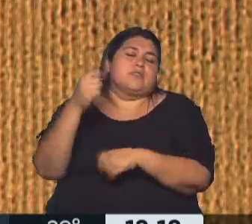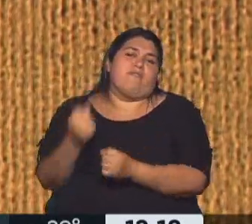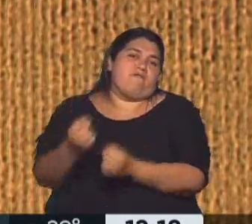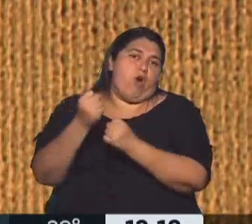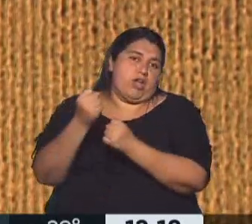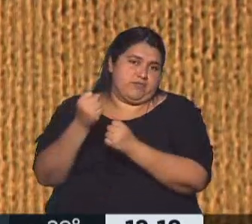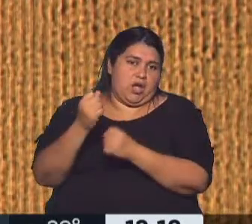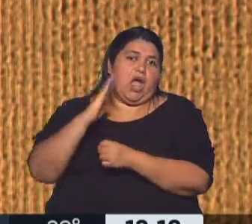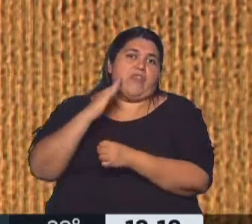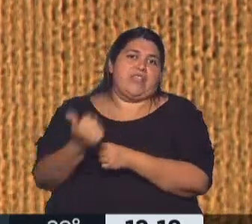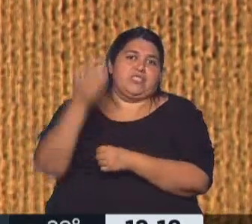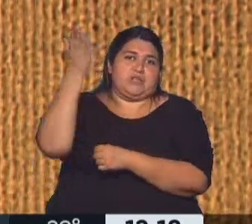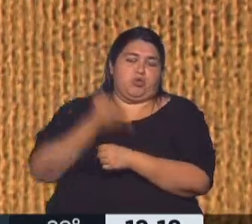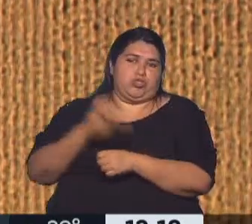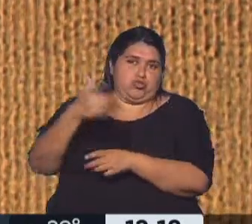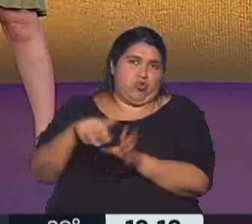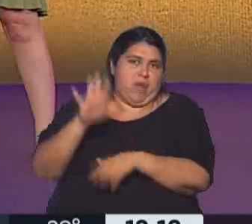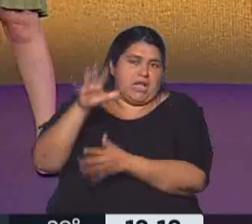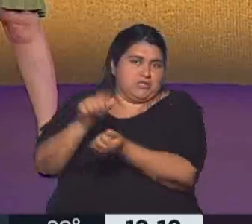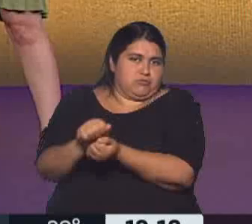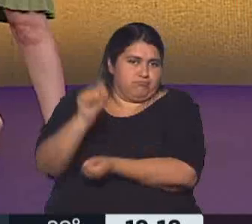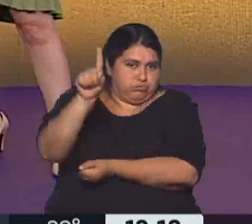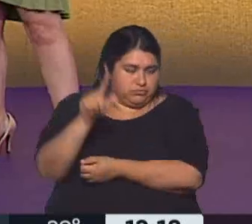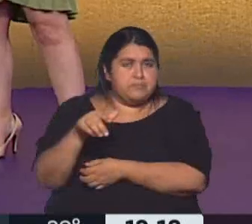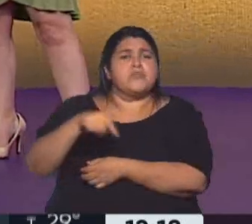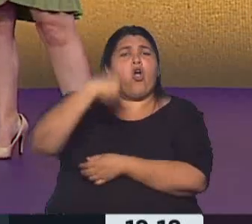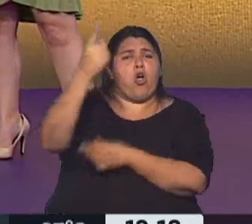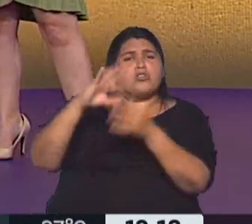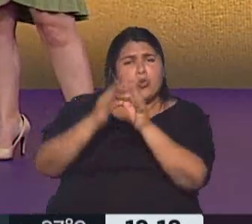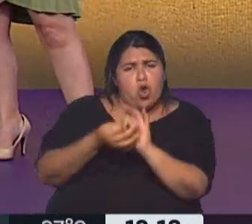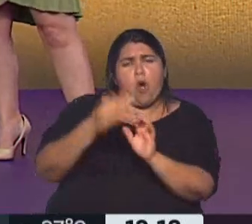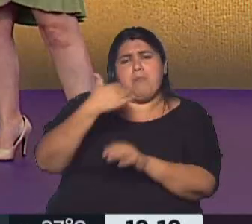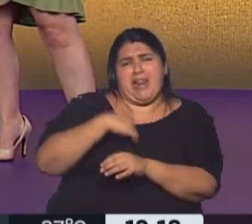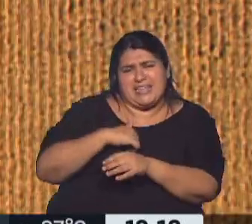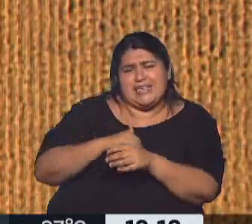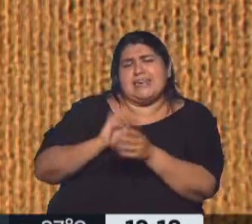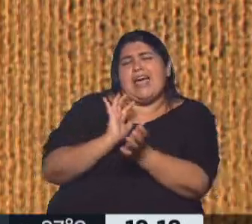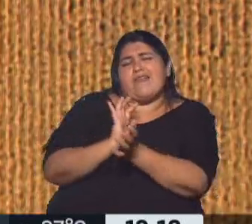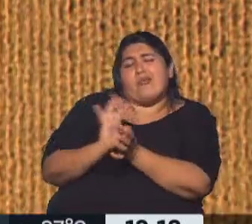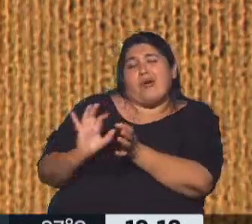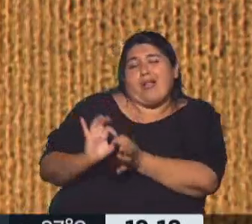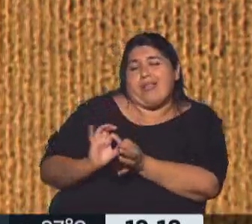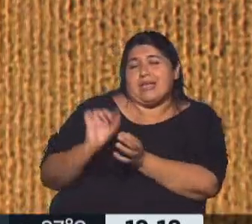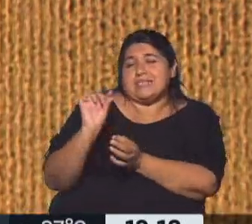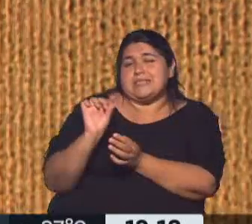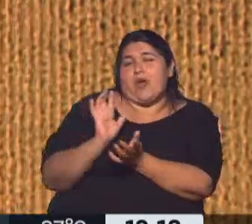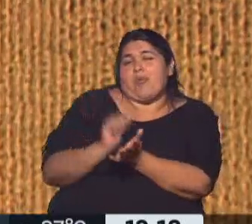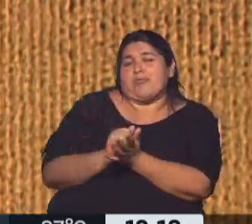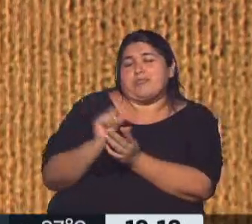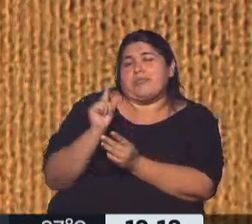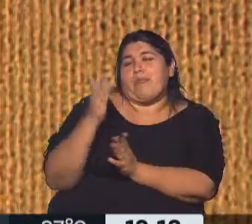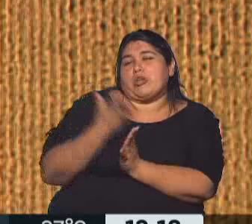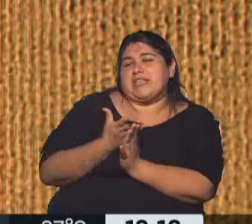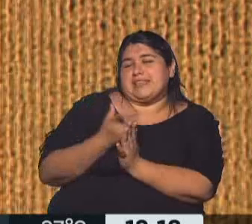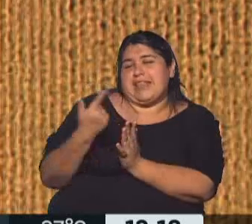de 16%. Pero después están países de Europa, está Argentina, pero compartiendo la silla, estamos como sentados en el bordecito de